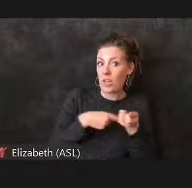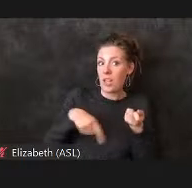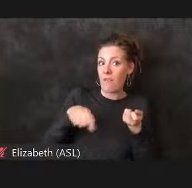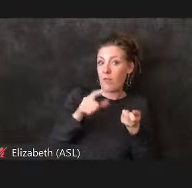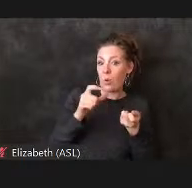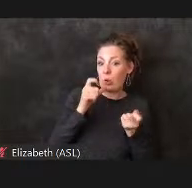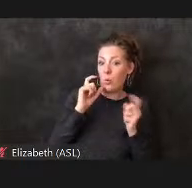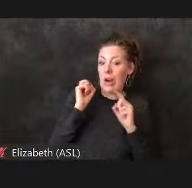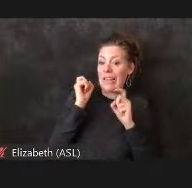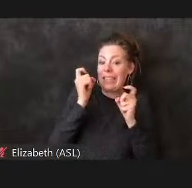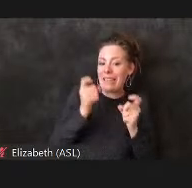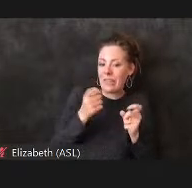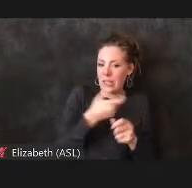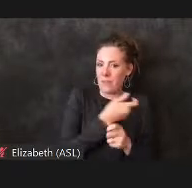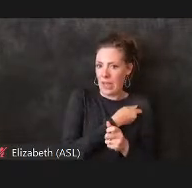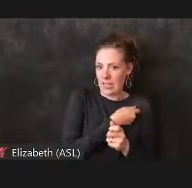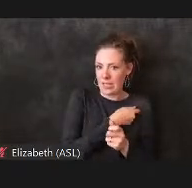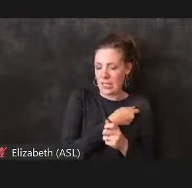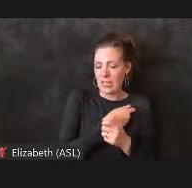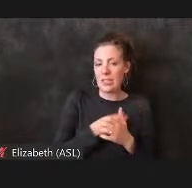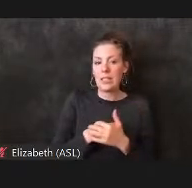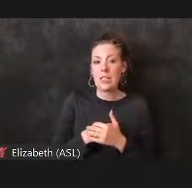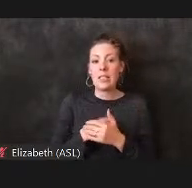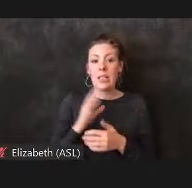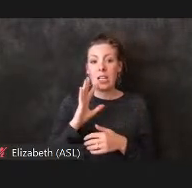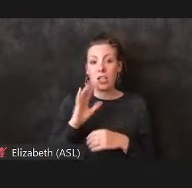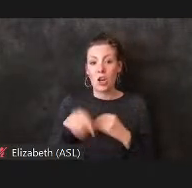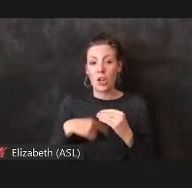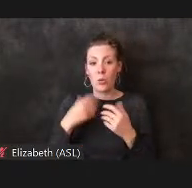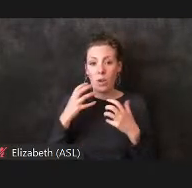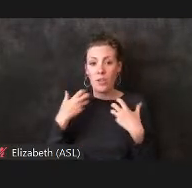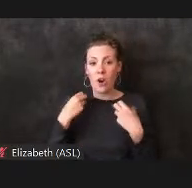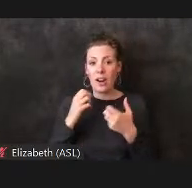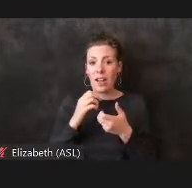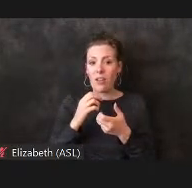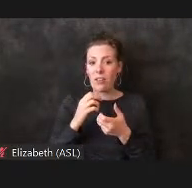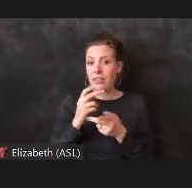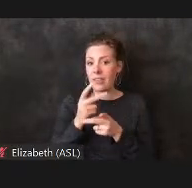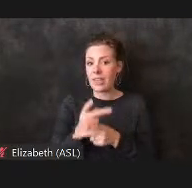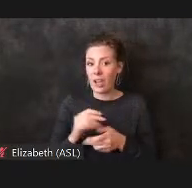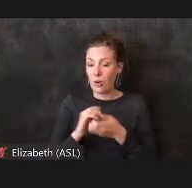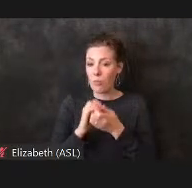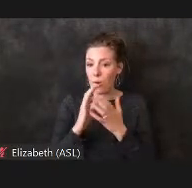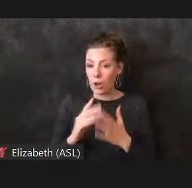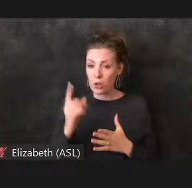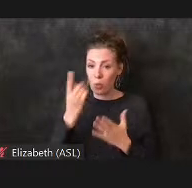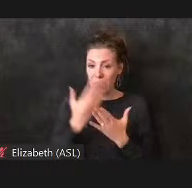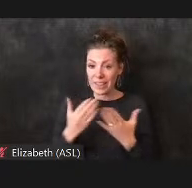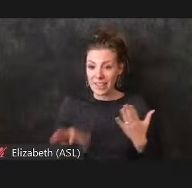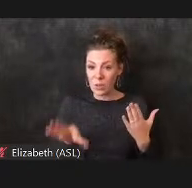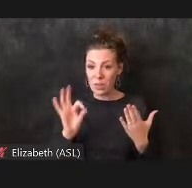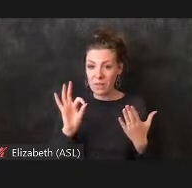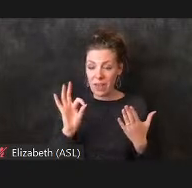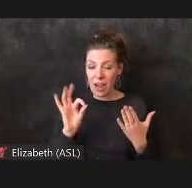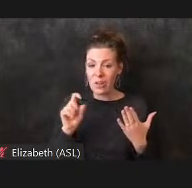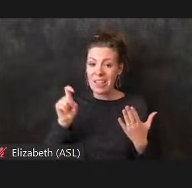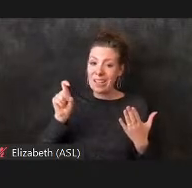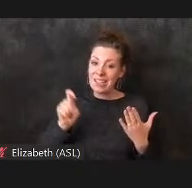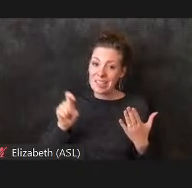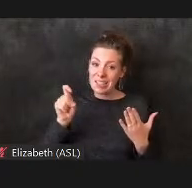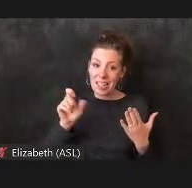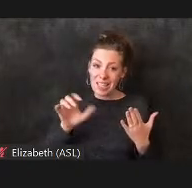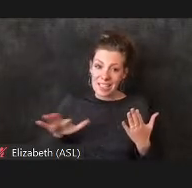administering the vaccination. El condado no está haciendo directamente administración de la vacuna, pero estamos ayudando a